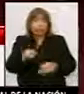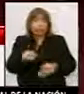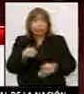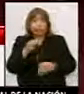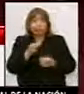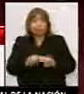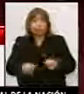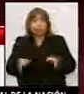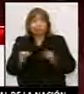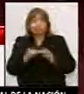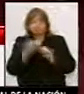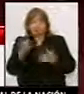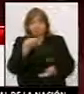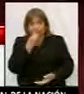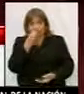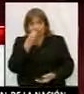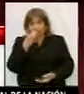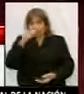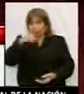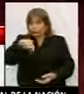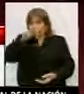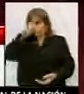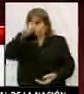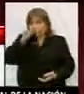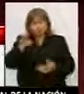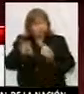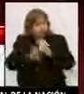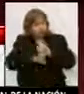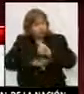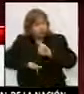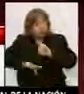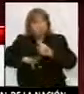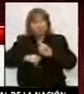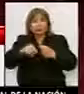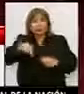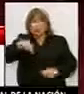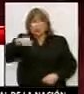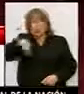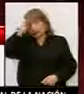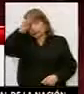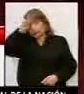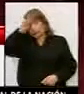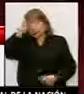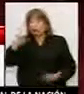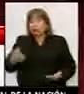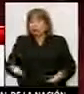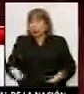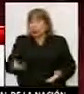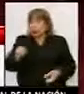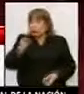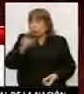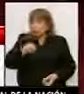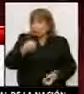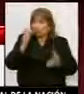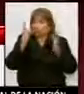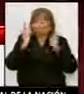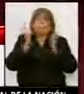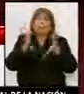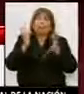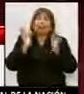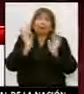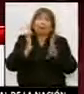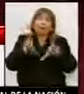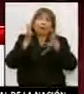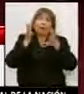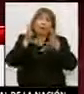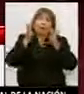fundamentales de alimentación del país, que es uno de los sectores básicos para el desarrollo de nuestra patria y que ha sido literalmente abandonado,